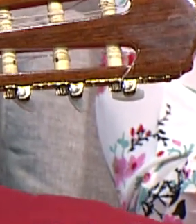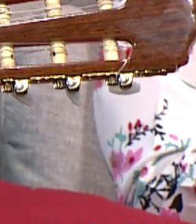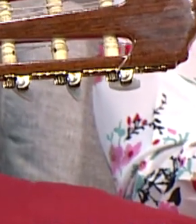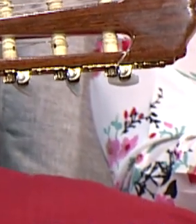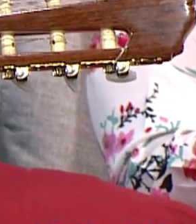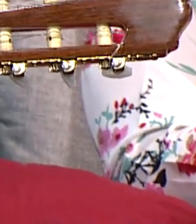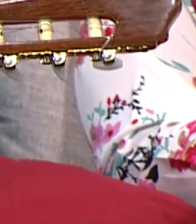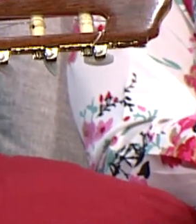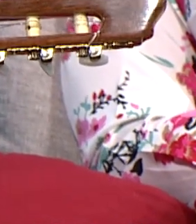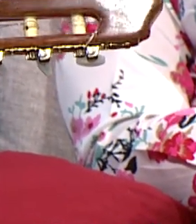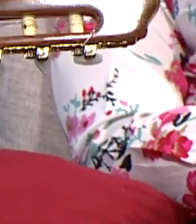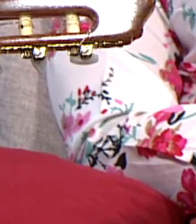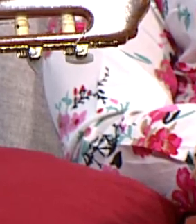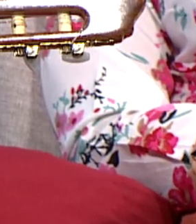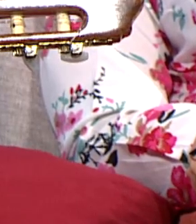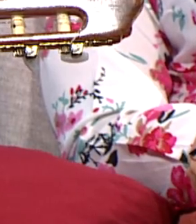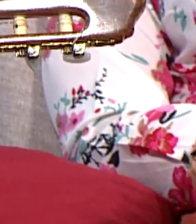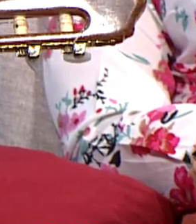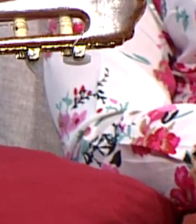y no puedo llegar tarde.